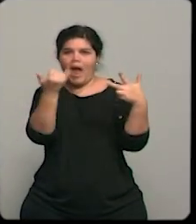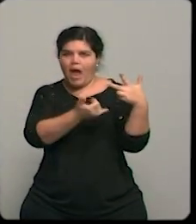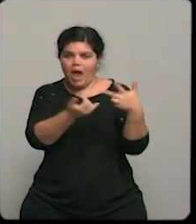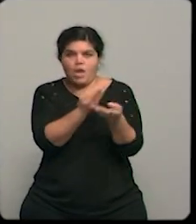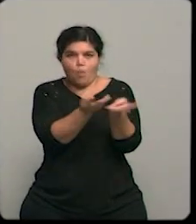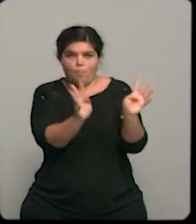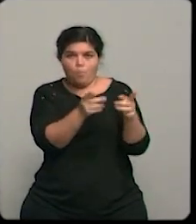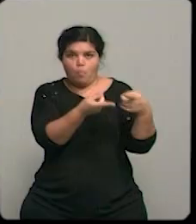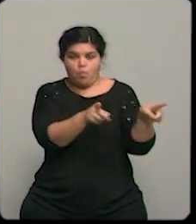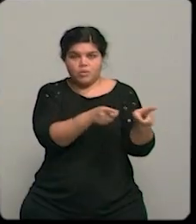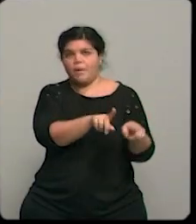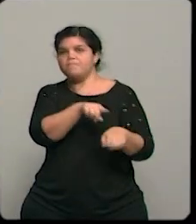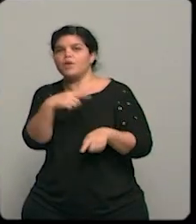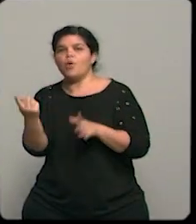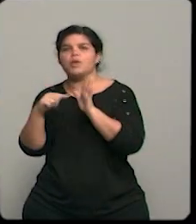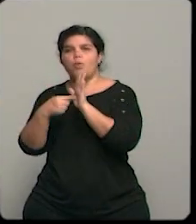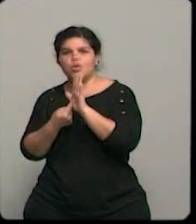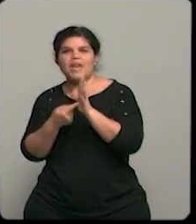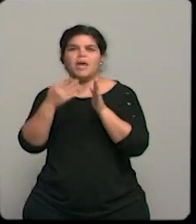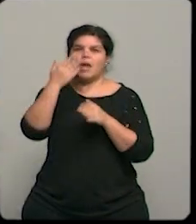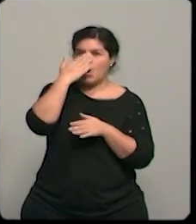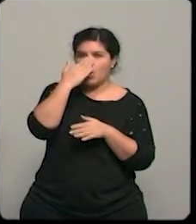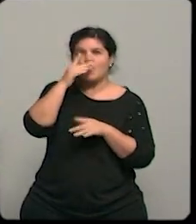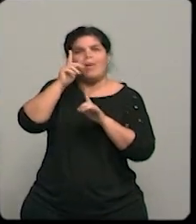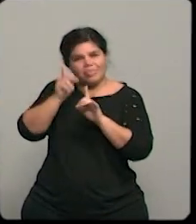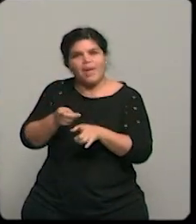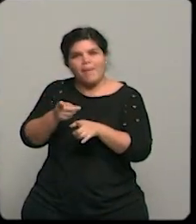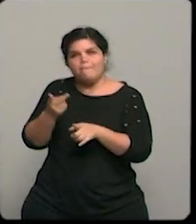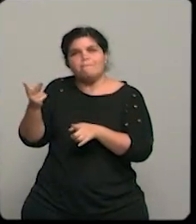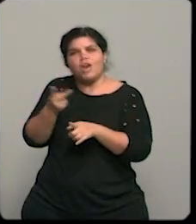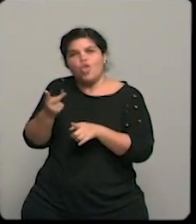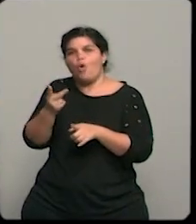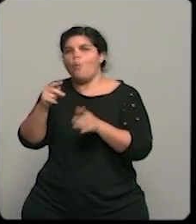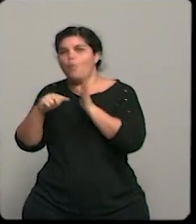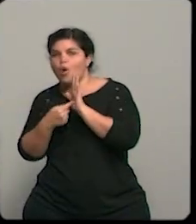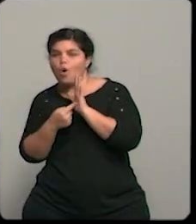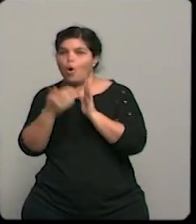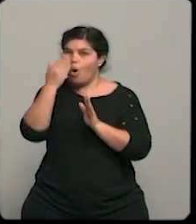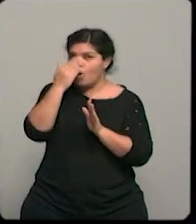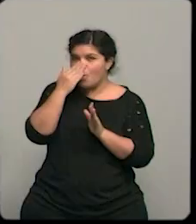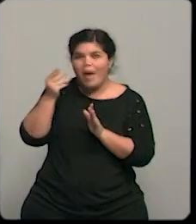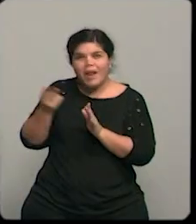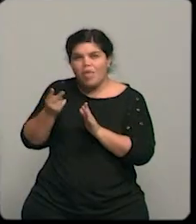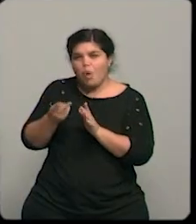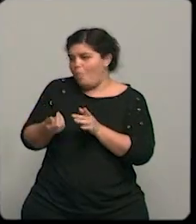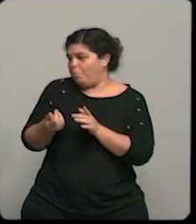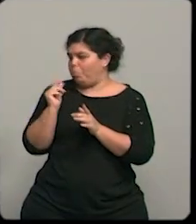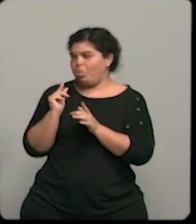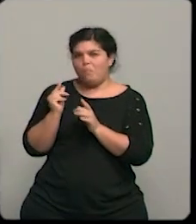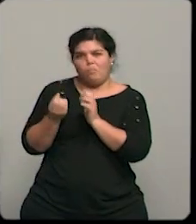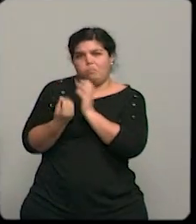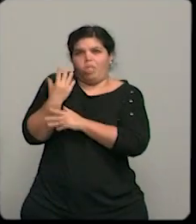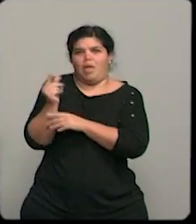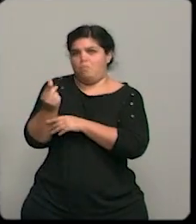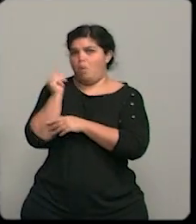una orquesta semiprofesional, Córdoba también, pero no son orquestas con la estabilidad, la trayectoria y demás. Son orquestas que funcionan